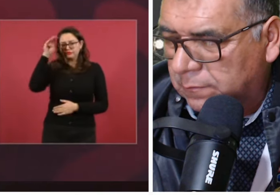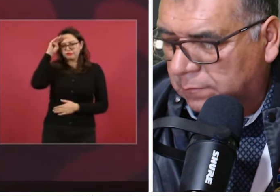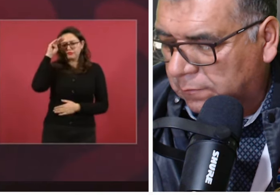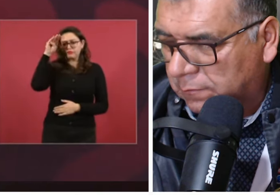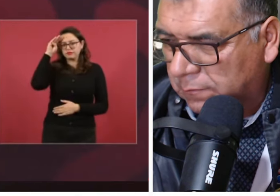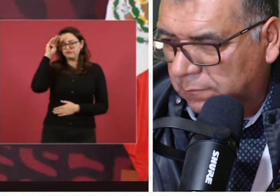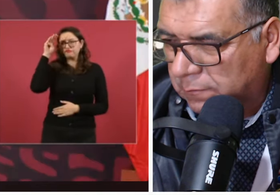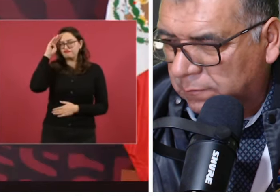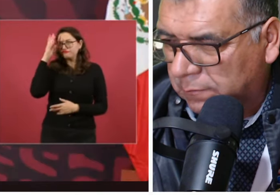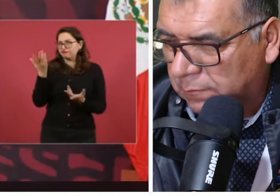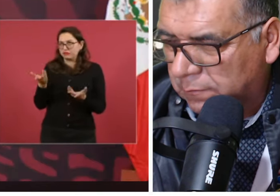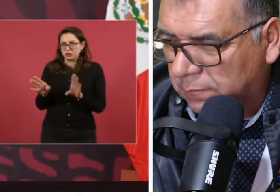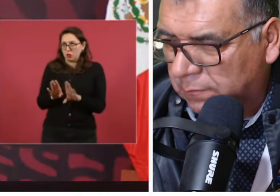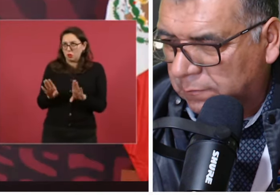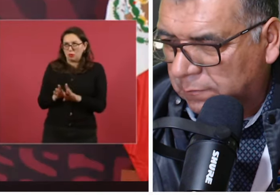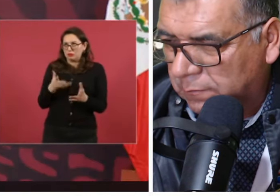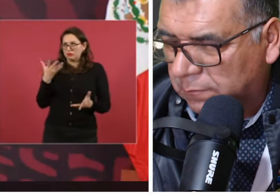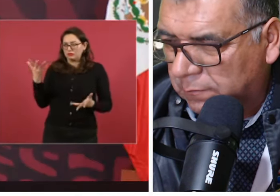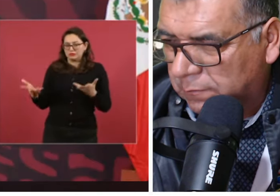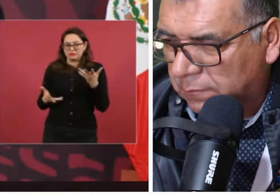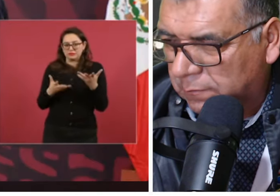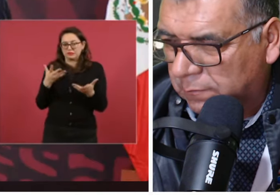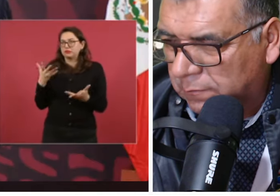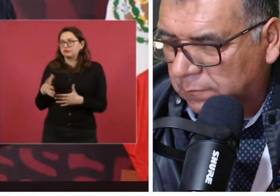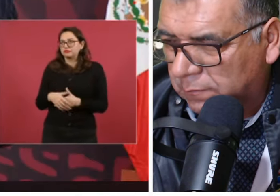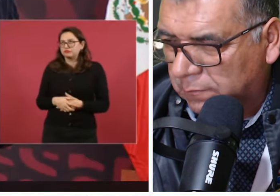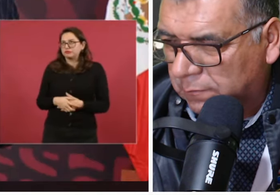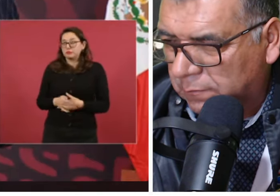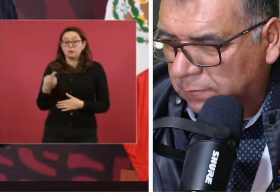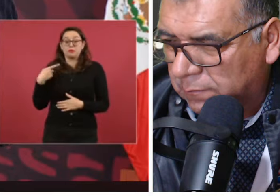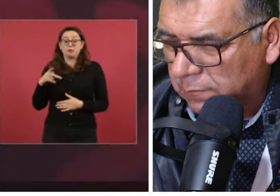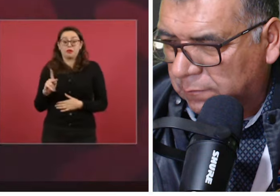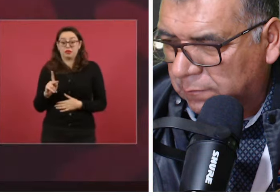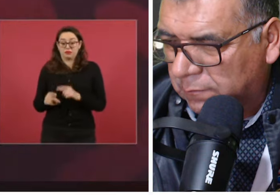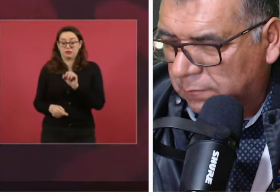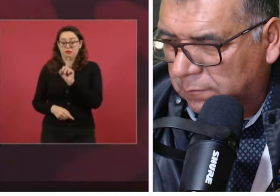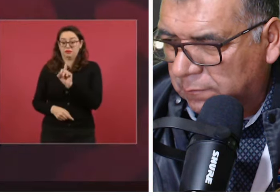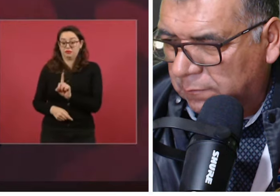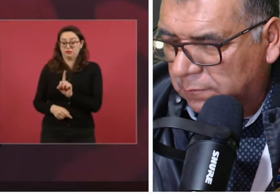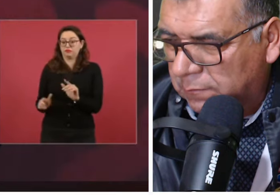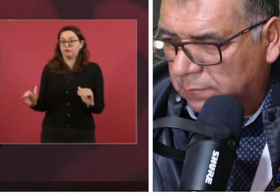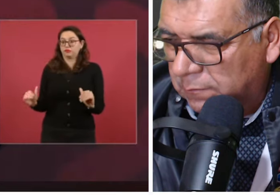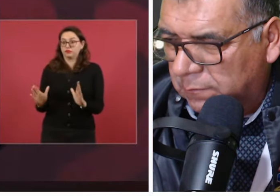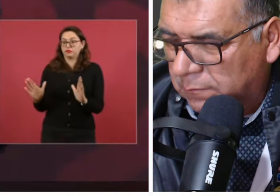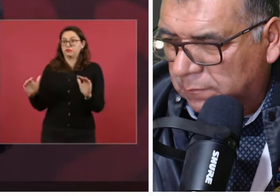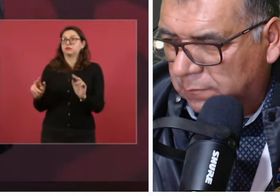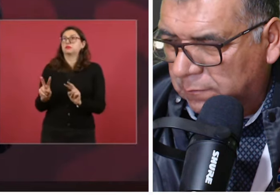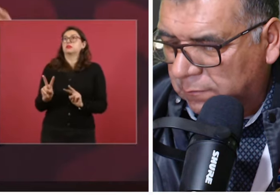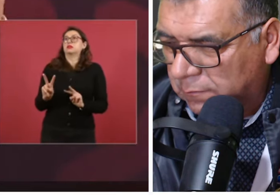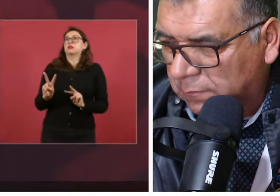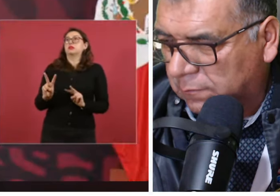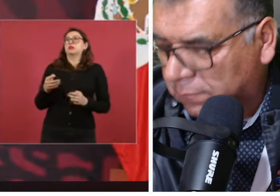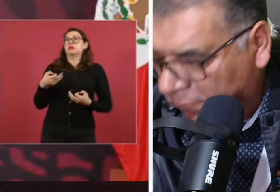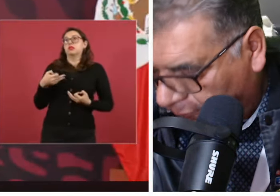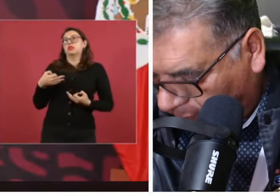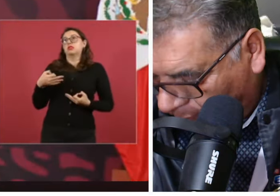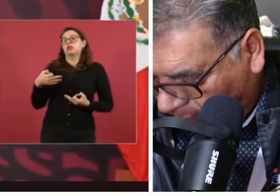el templo principal. Bueno, pero está uno ahí abajo y no se aguanta. Y